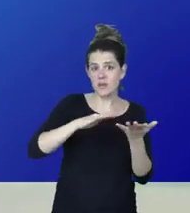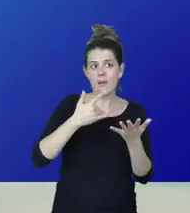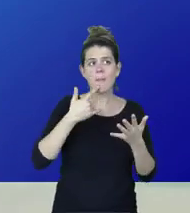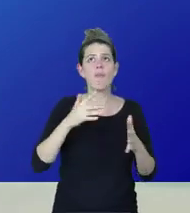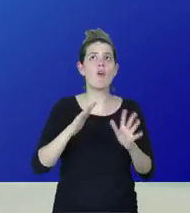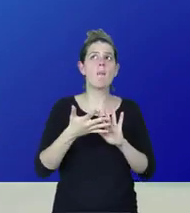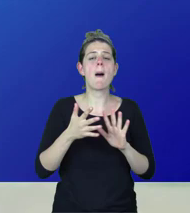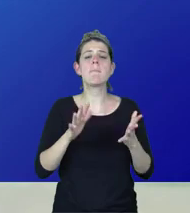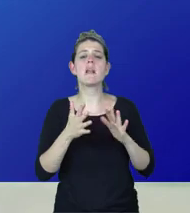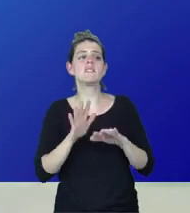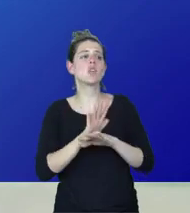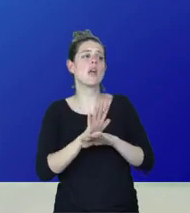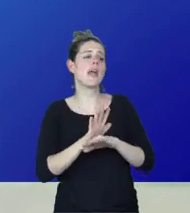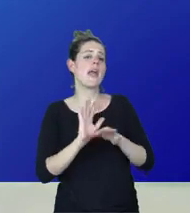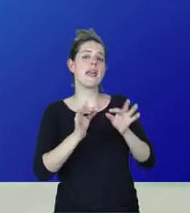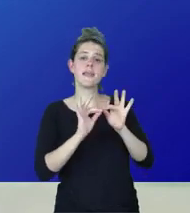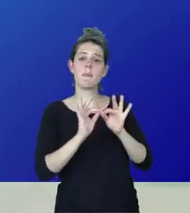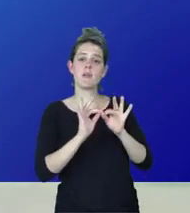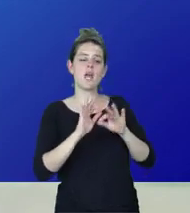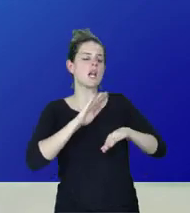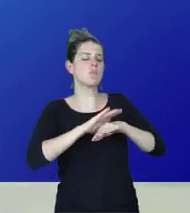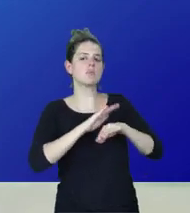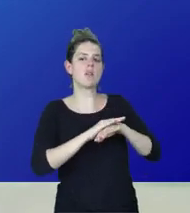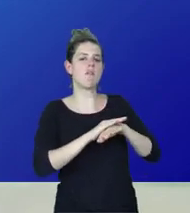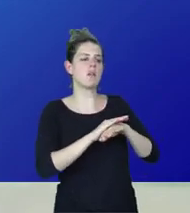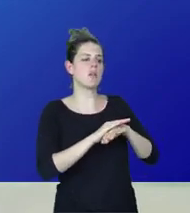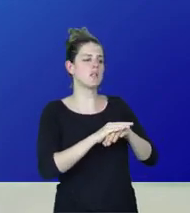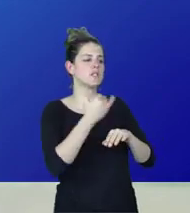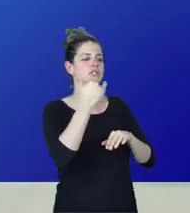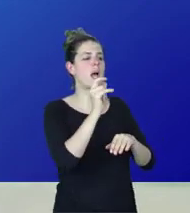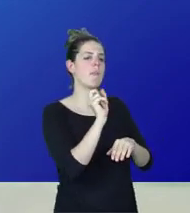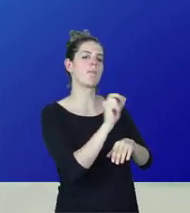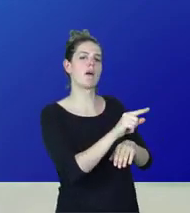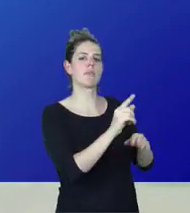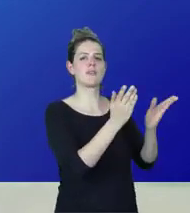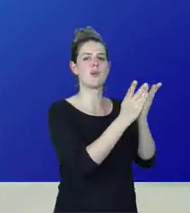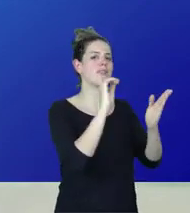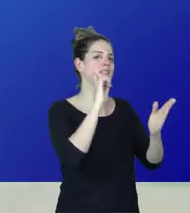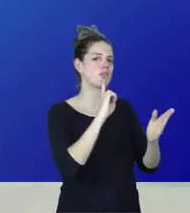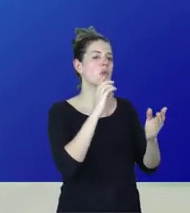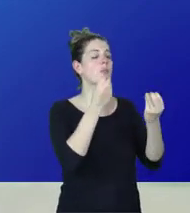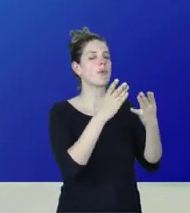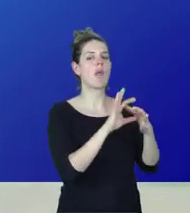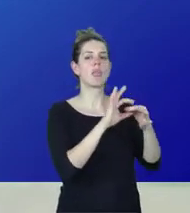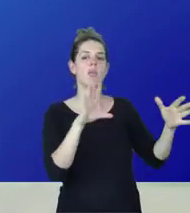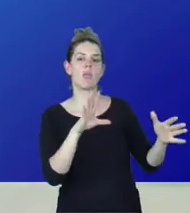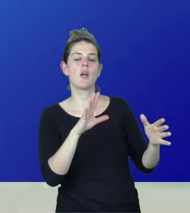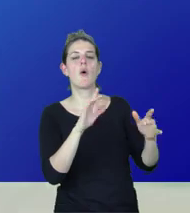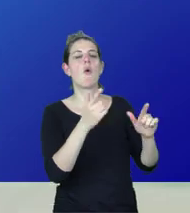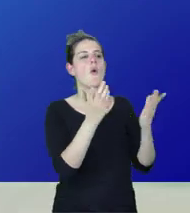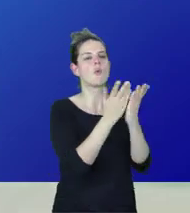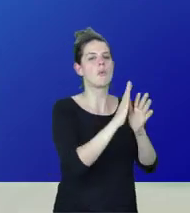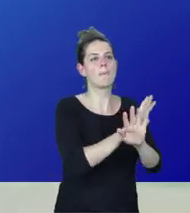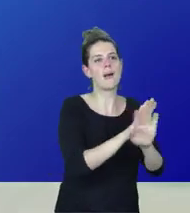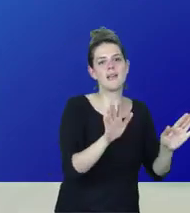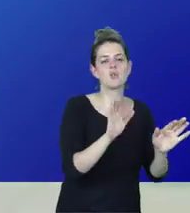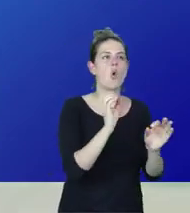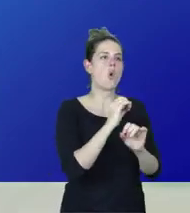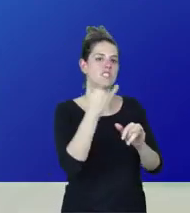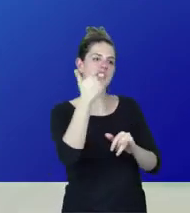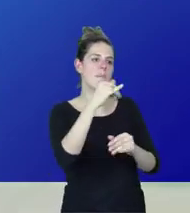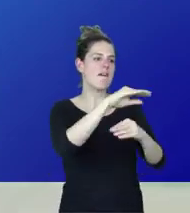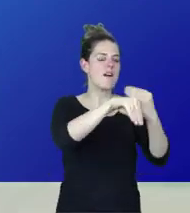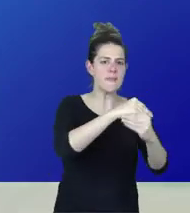fuera responsabilidad del intérprete contactar al sordo que se había desvinculado de la tarea, del estudio, contactarse